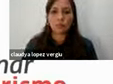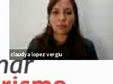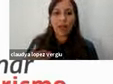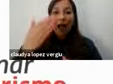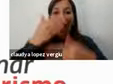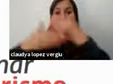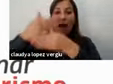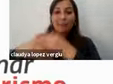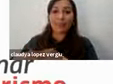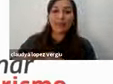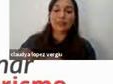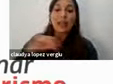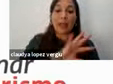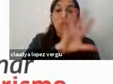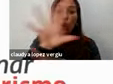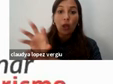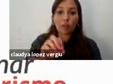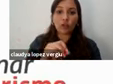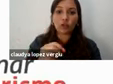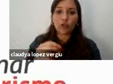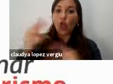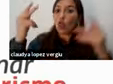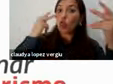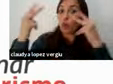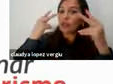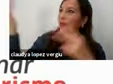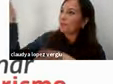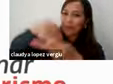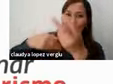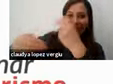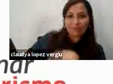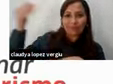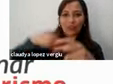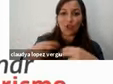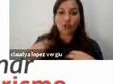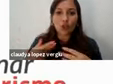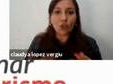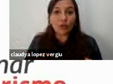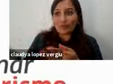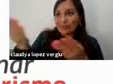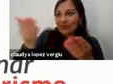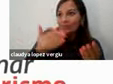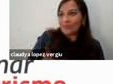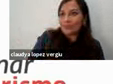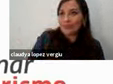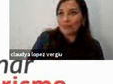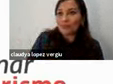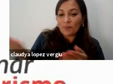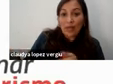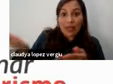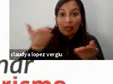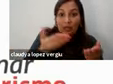visitas eran diferentes. Los turistas venían y nosotros cuando ya iniciábamos a recibir a